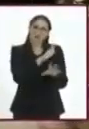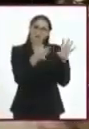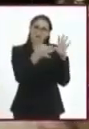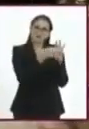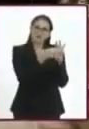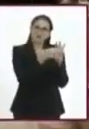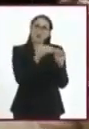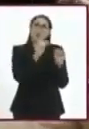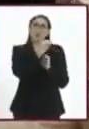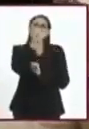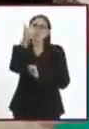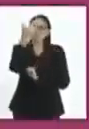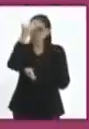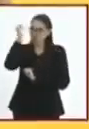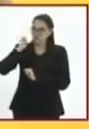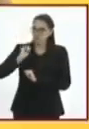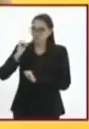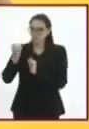reconoces de nuestro pasado virreinal?